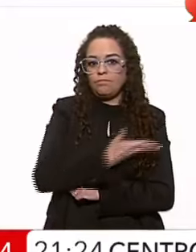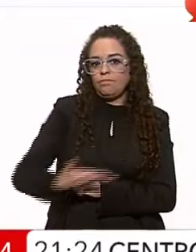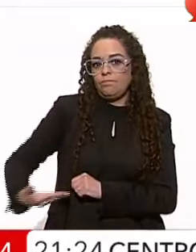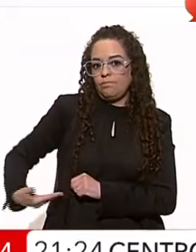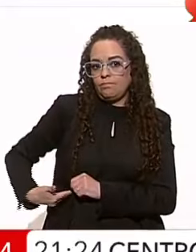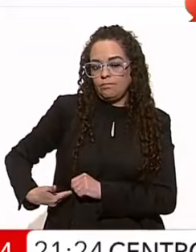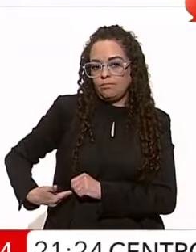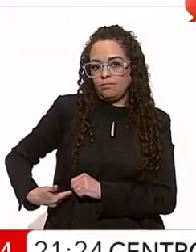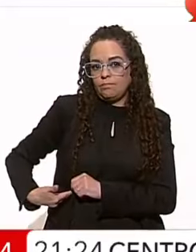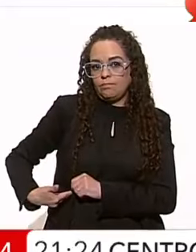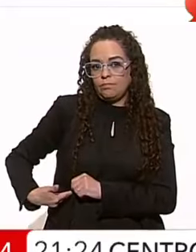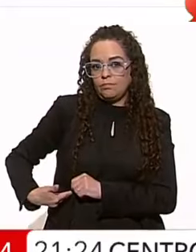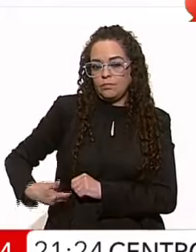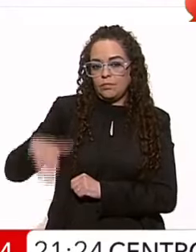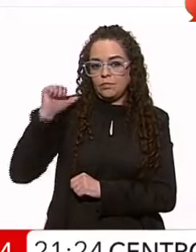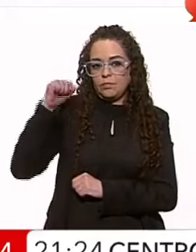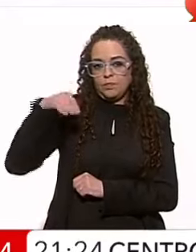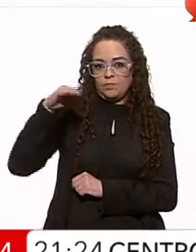Manuel López Obrador